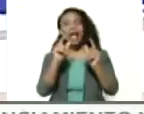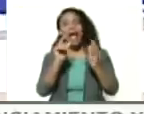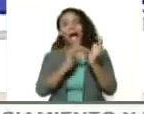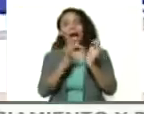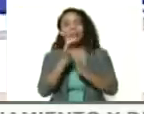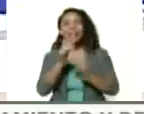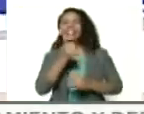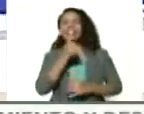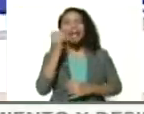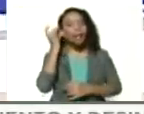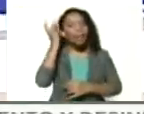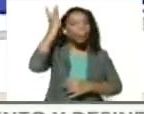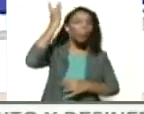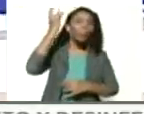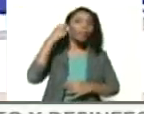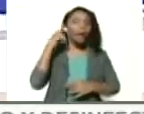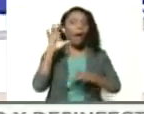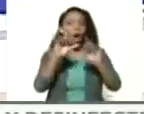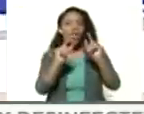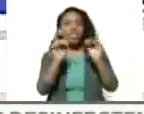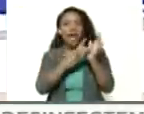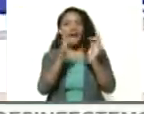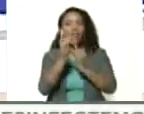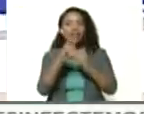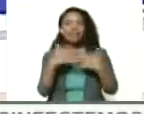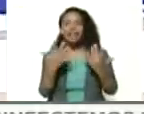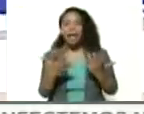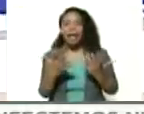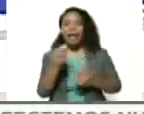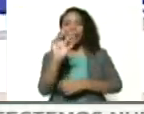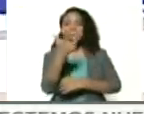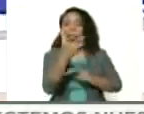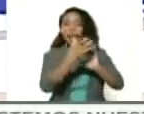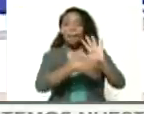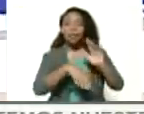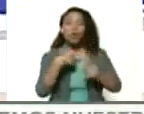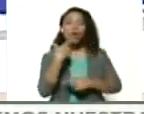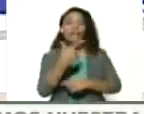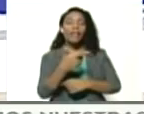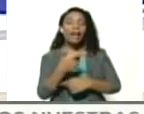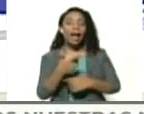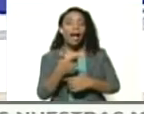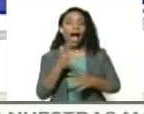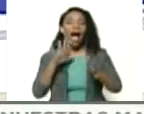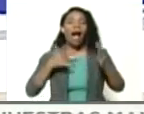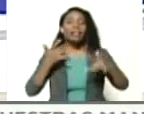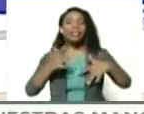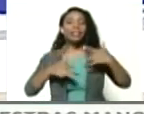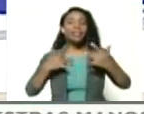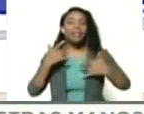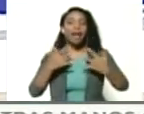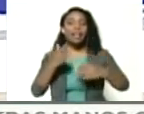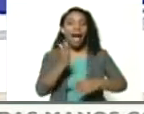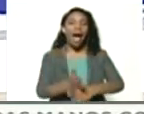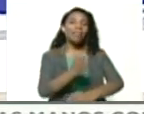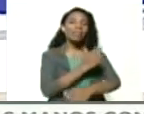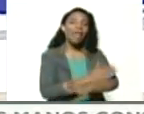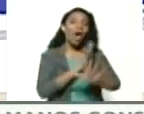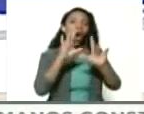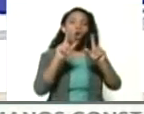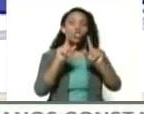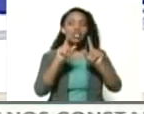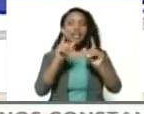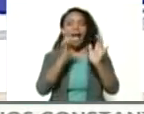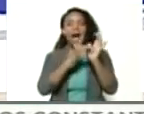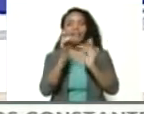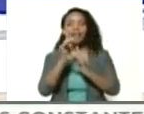diseñó. O tercer capítulo que diga eventos previos al 11 de abril y